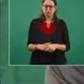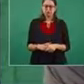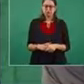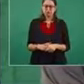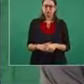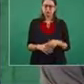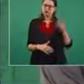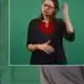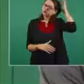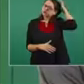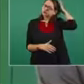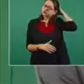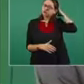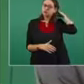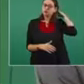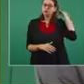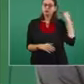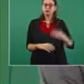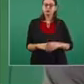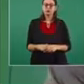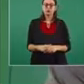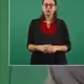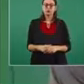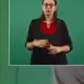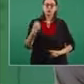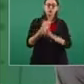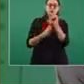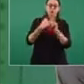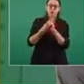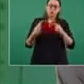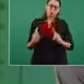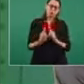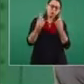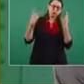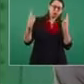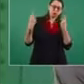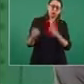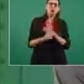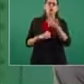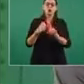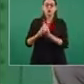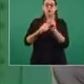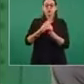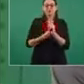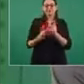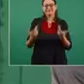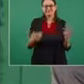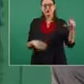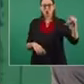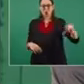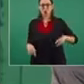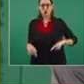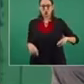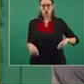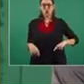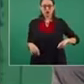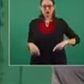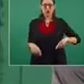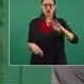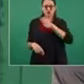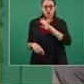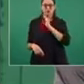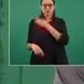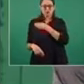Las diferencias son con el gobierno de España y con